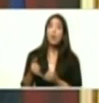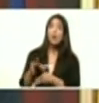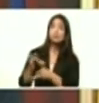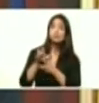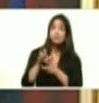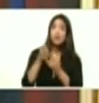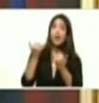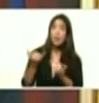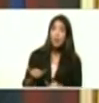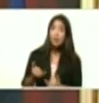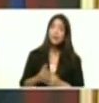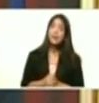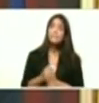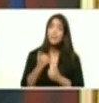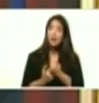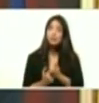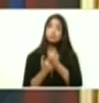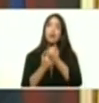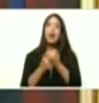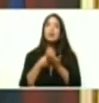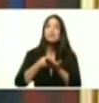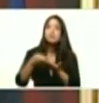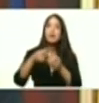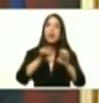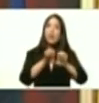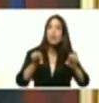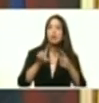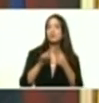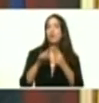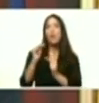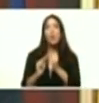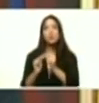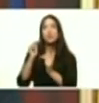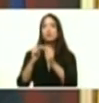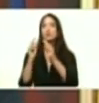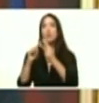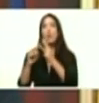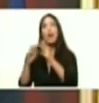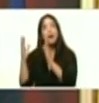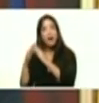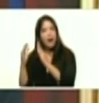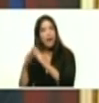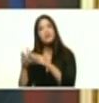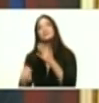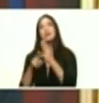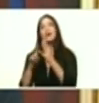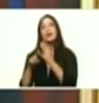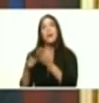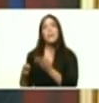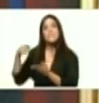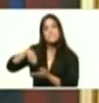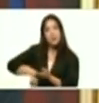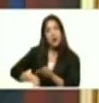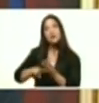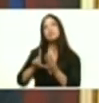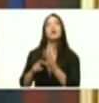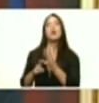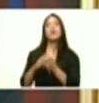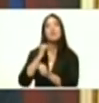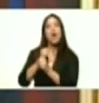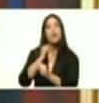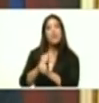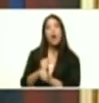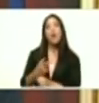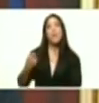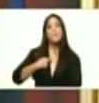internos para mantener la educación pública, las obras públicas, las viviendas, los salarios, el empleo, las